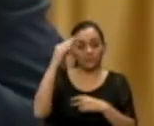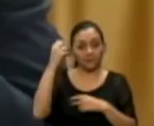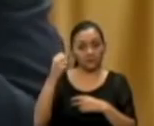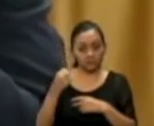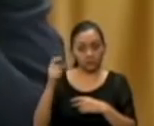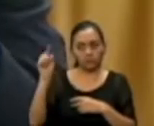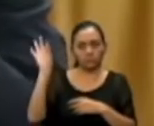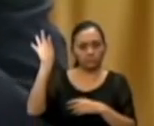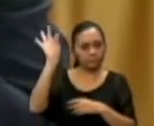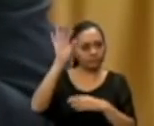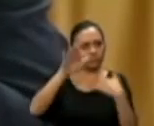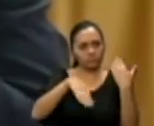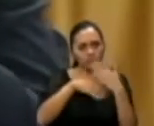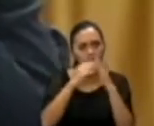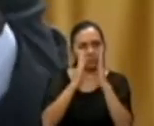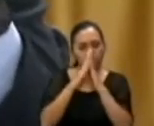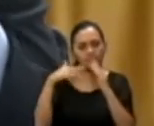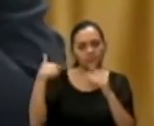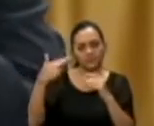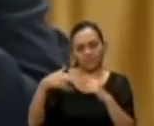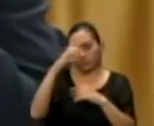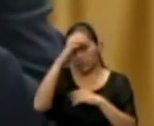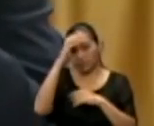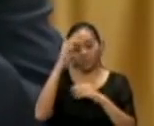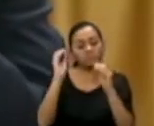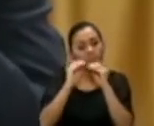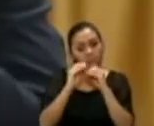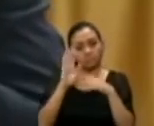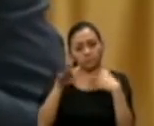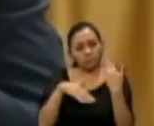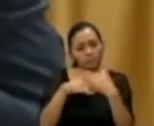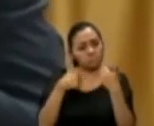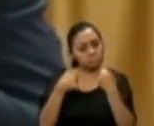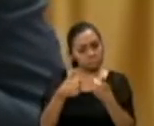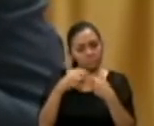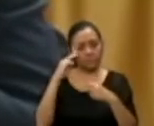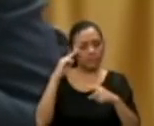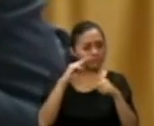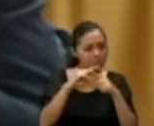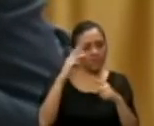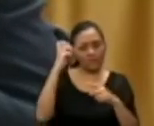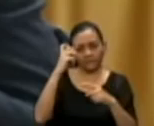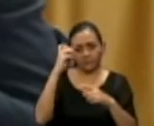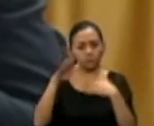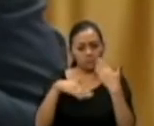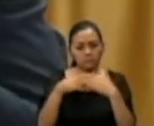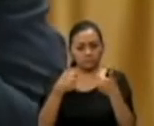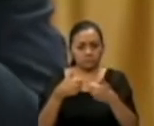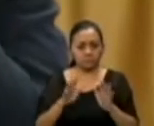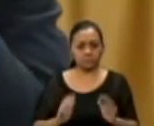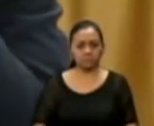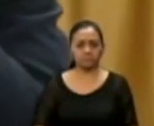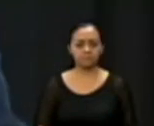pastoral fue un éxito en organización y yo creo que fue un éxito también en cuanto al mensaje de reflexión existe